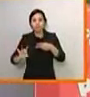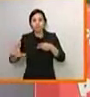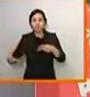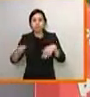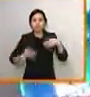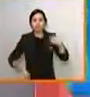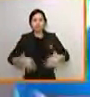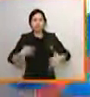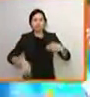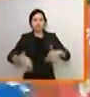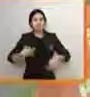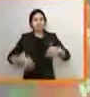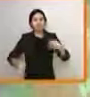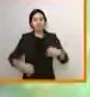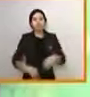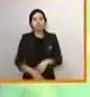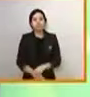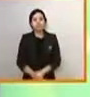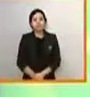Felicidades.